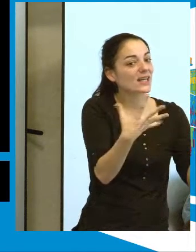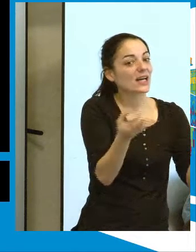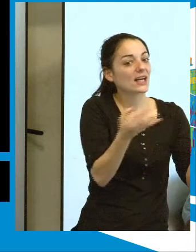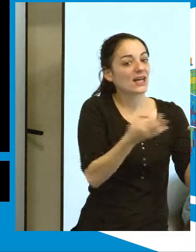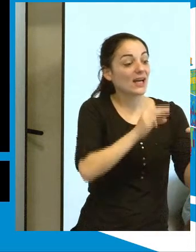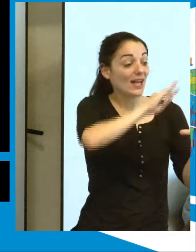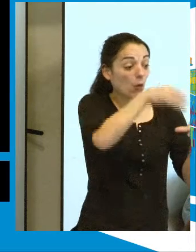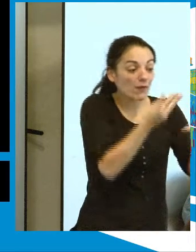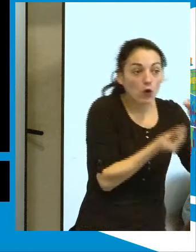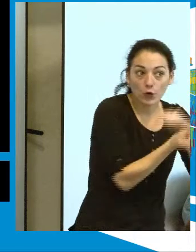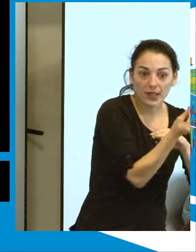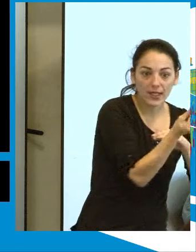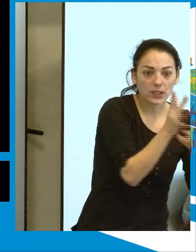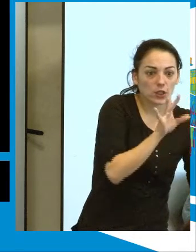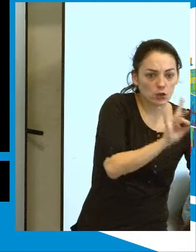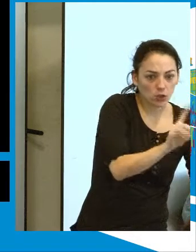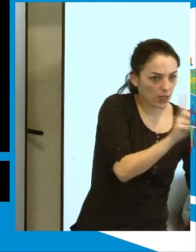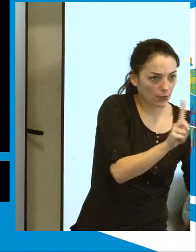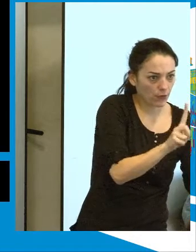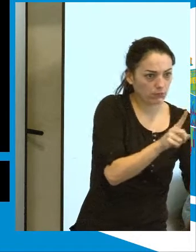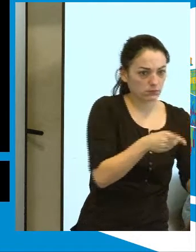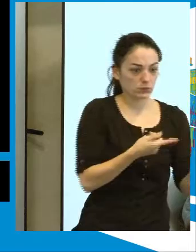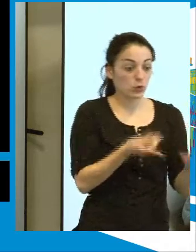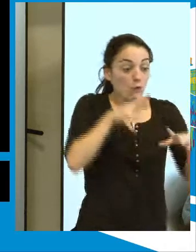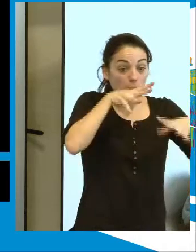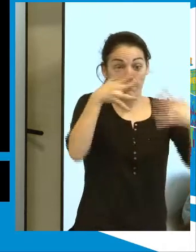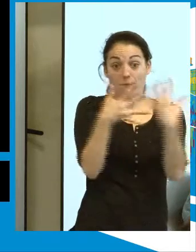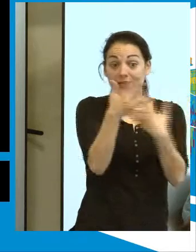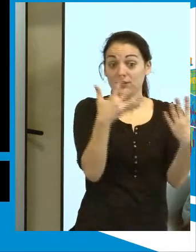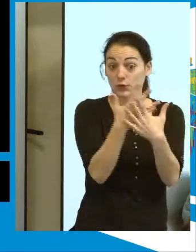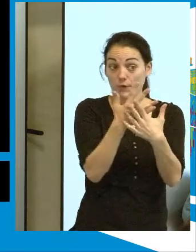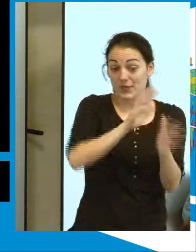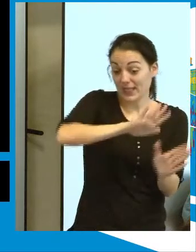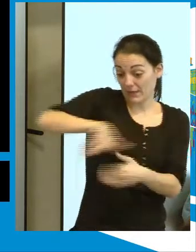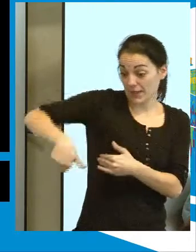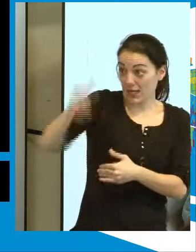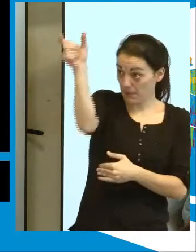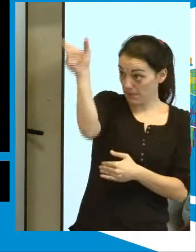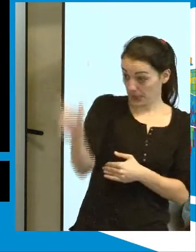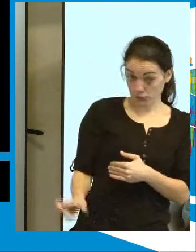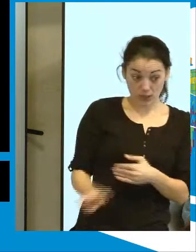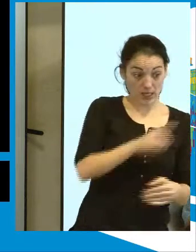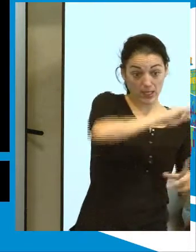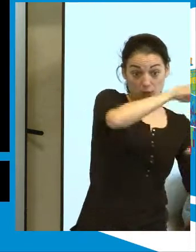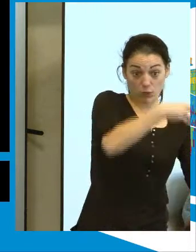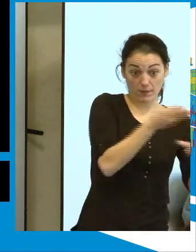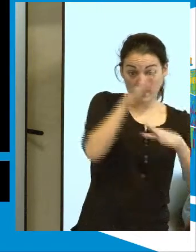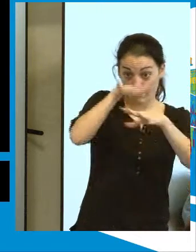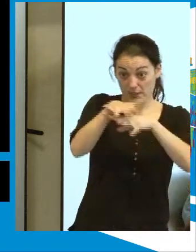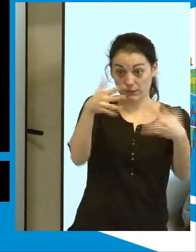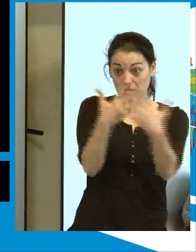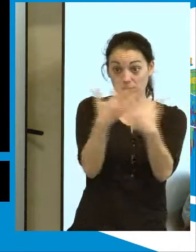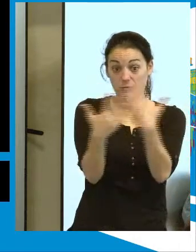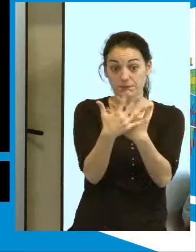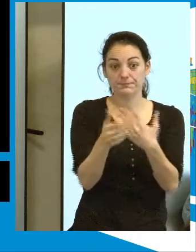la web origen, no estamos tocando el código origen. Es un filtro que al final ponemos entre la persona y lo que es la web, ¿no? Y por otro